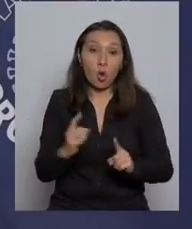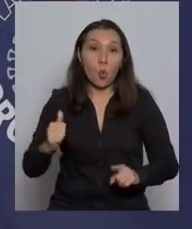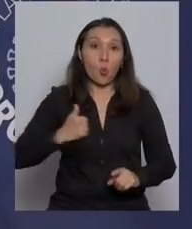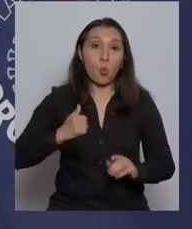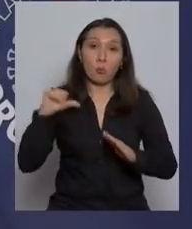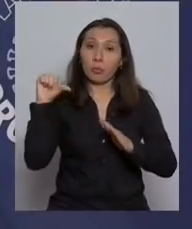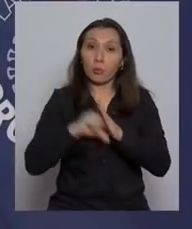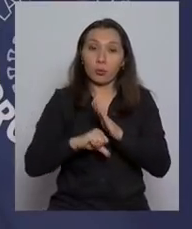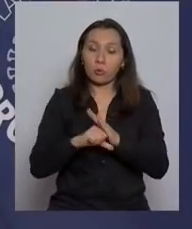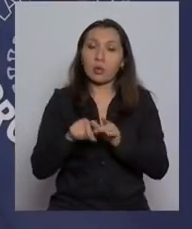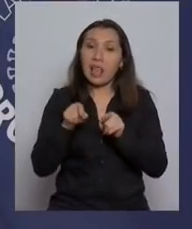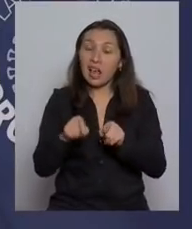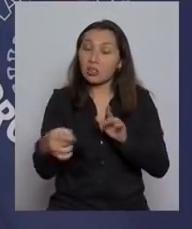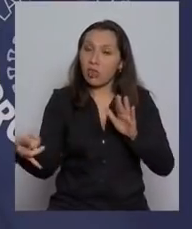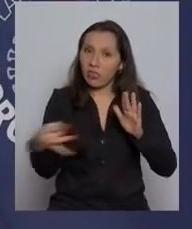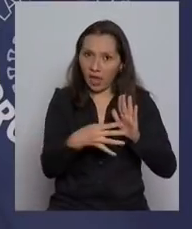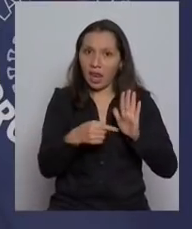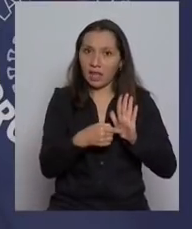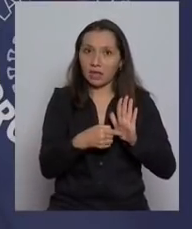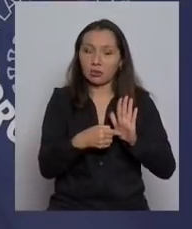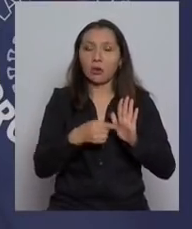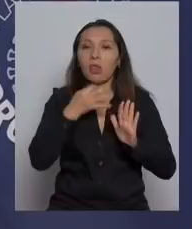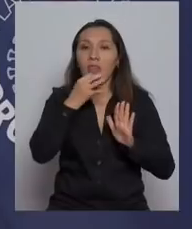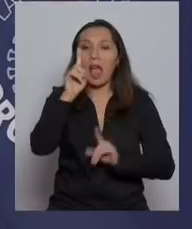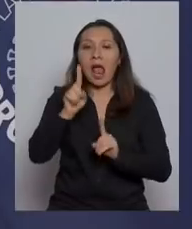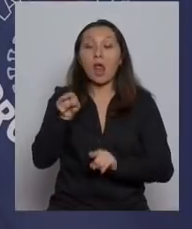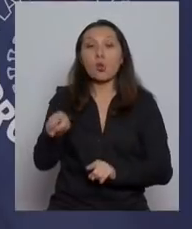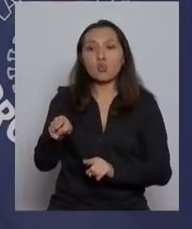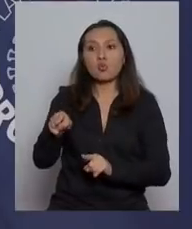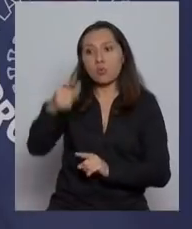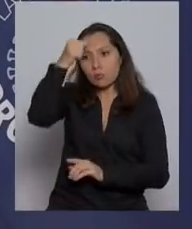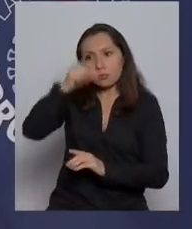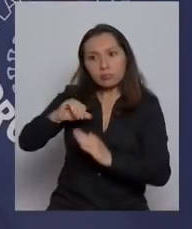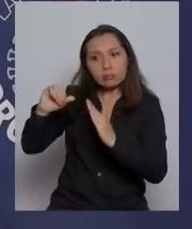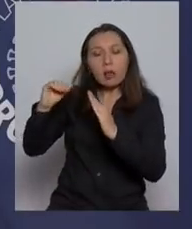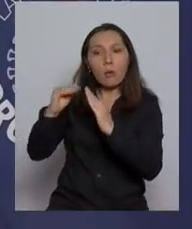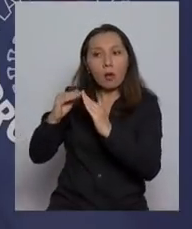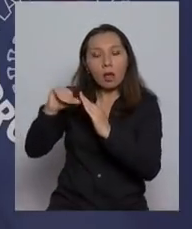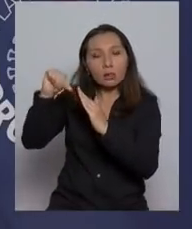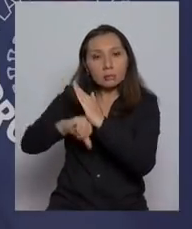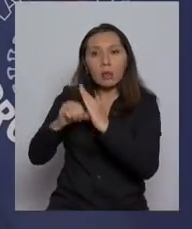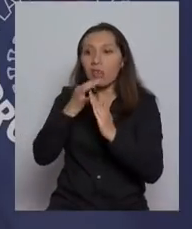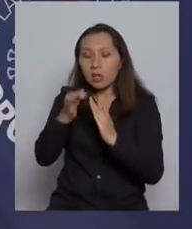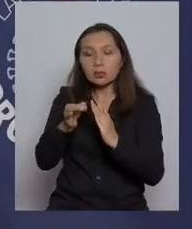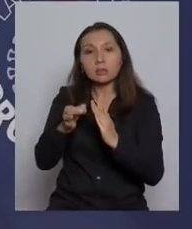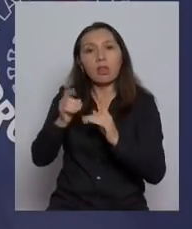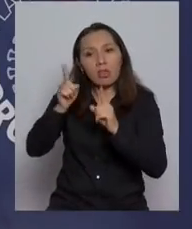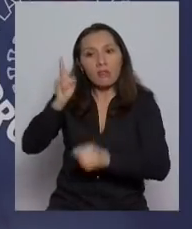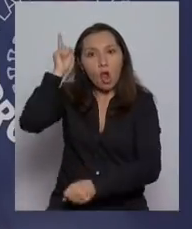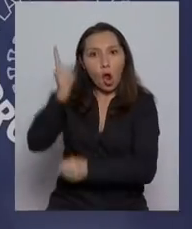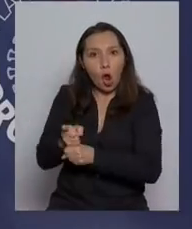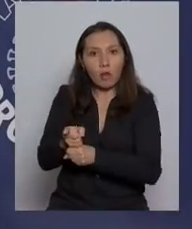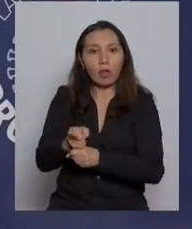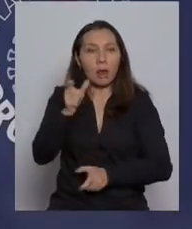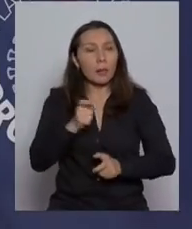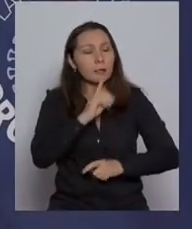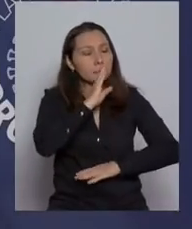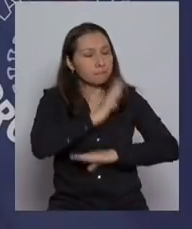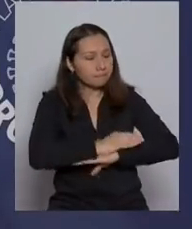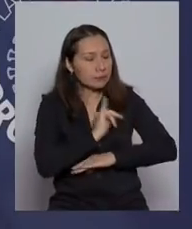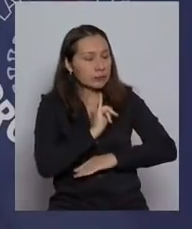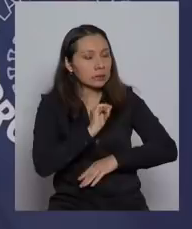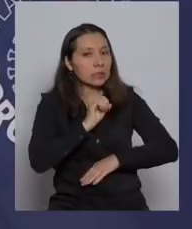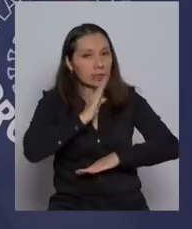insistir, es un delito. El decirle a alguien está en cuarentena es una orden que las personas están obligadas a